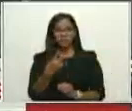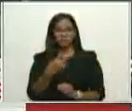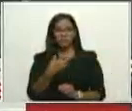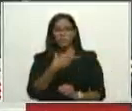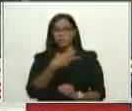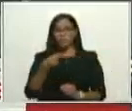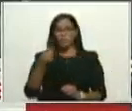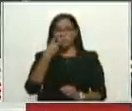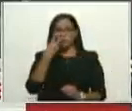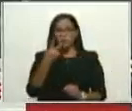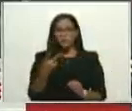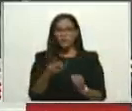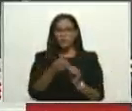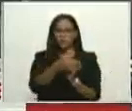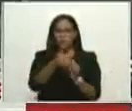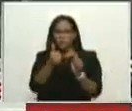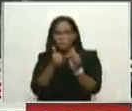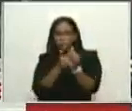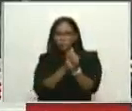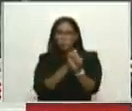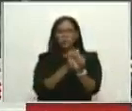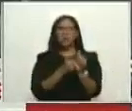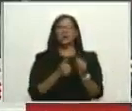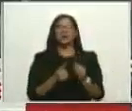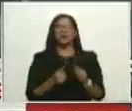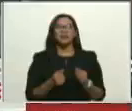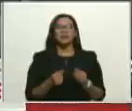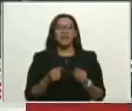Escondieron al mal bañado. ¿Así que le dices tú?